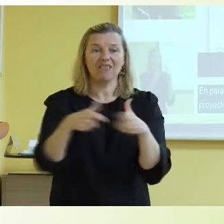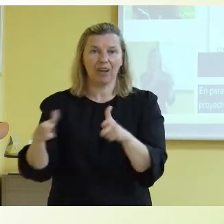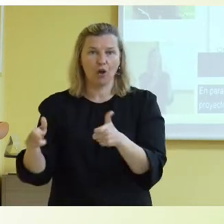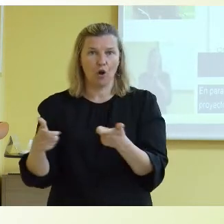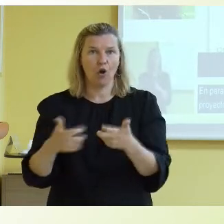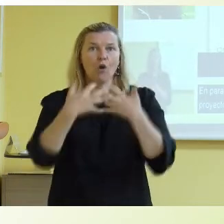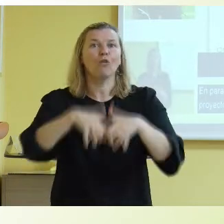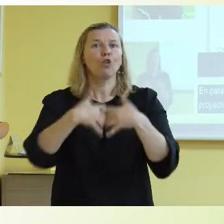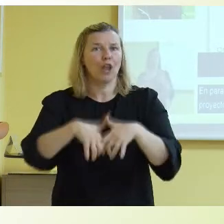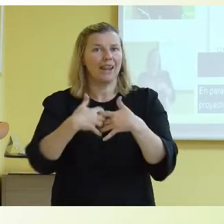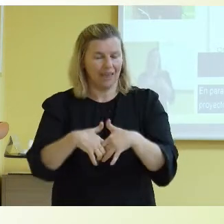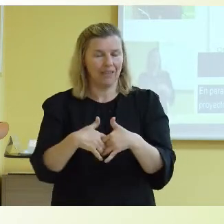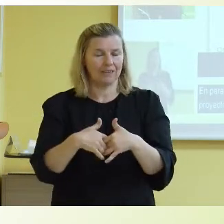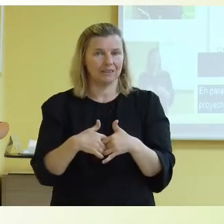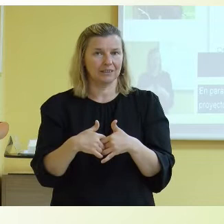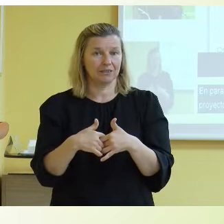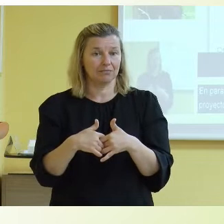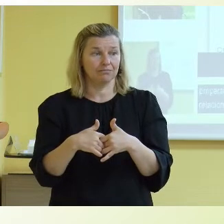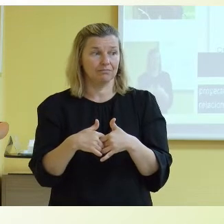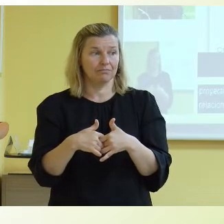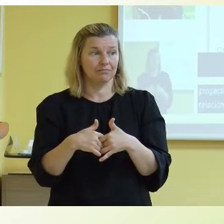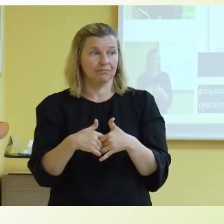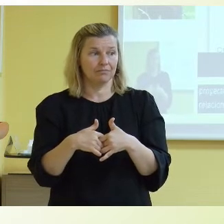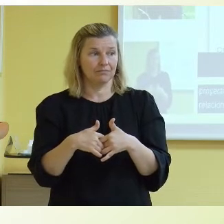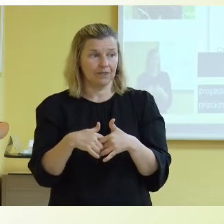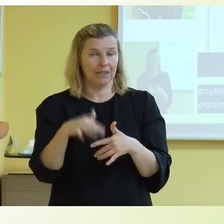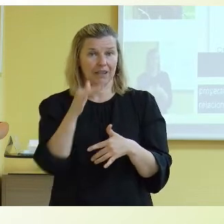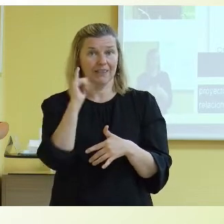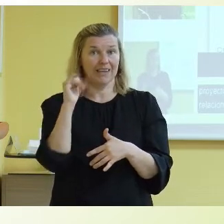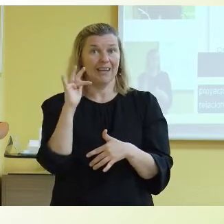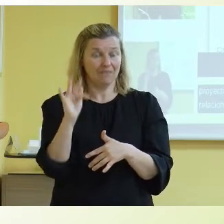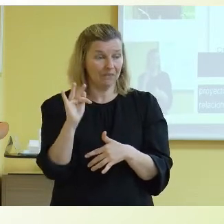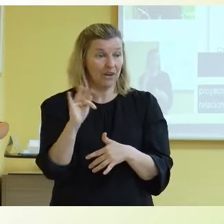que llamamos la CIF, y sacando, digamos,